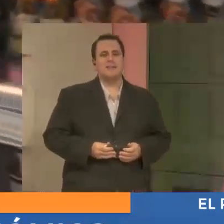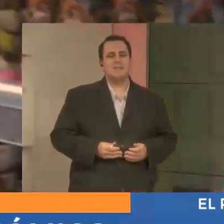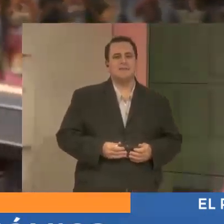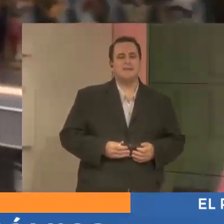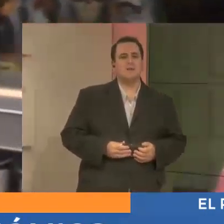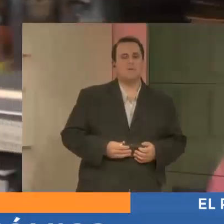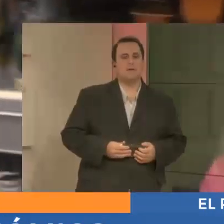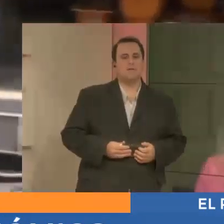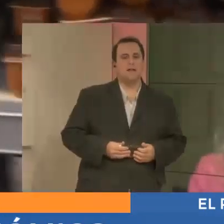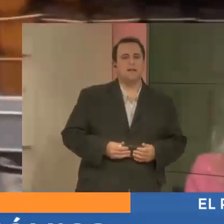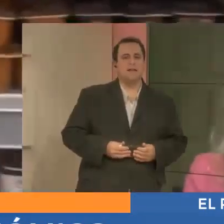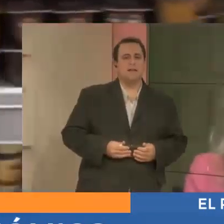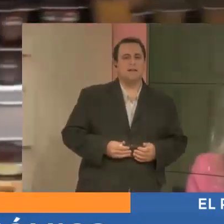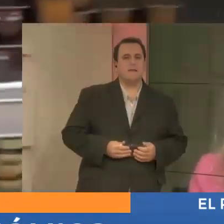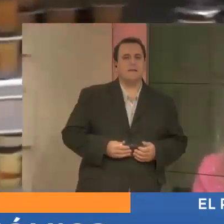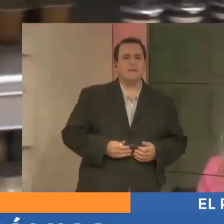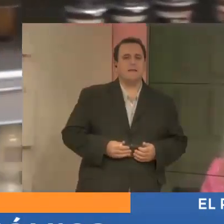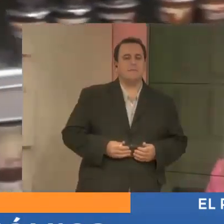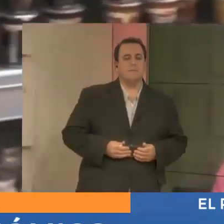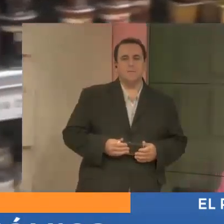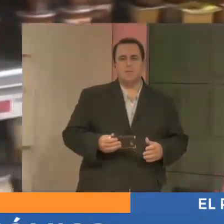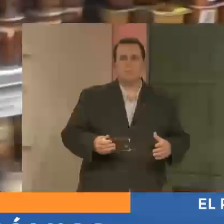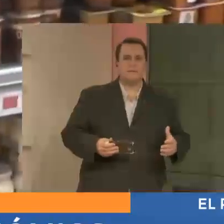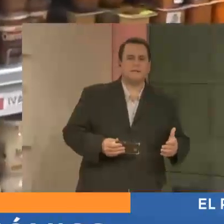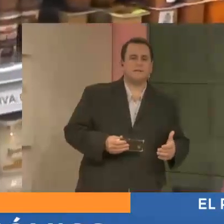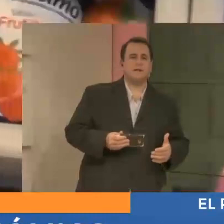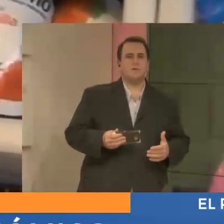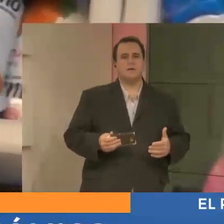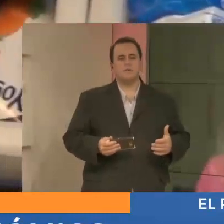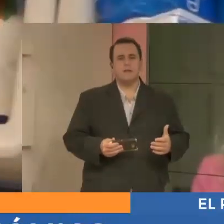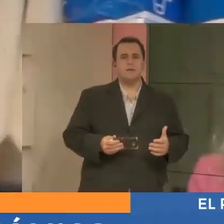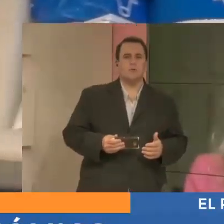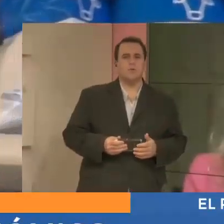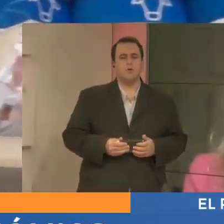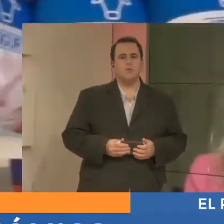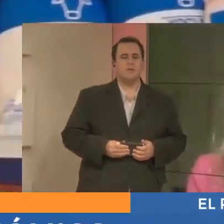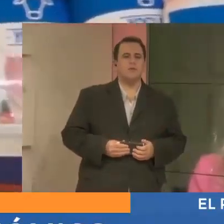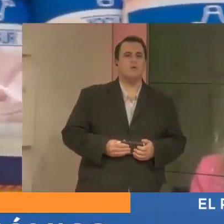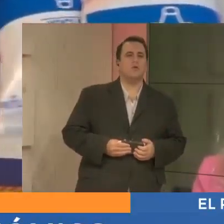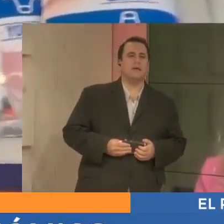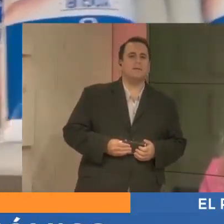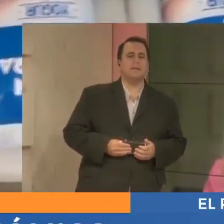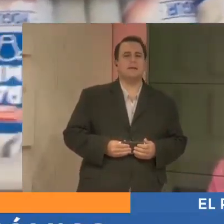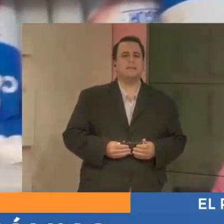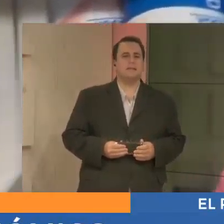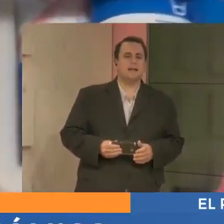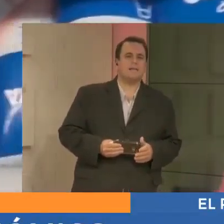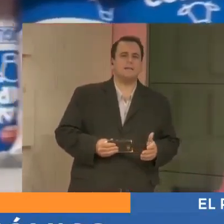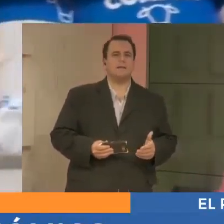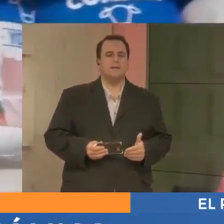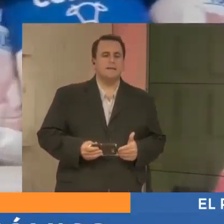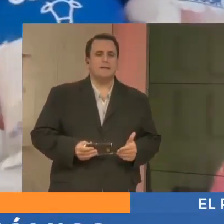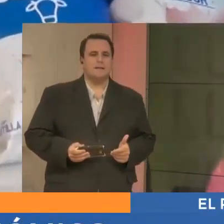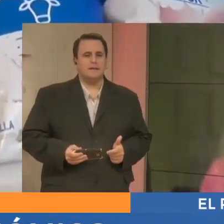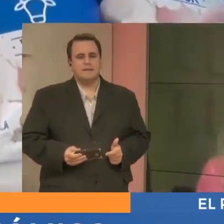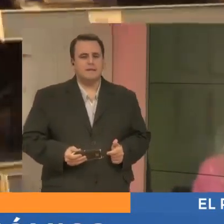con estas medidas del gobierno nacional? ¿Va a poder mantenerse el gobierno nacional, digamos, con lo prometido económicamente? ¿Qué tendrá que